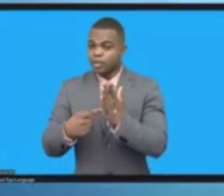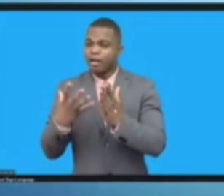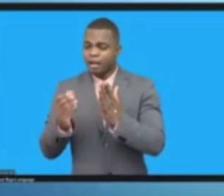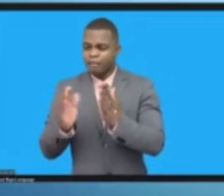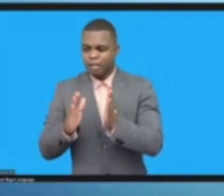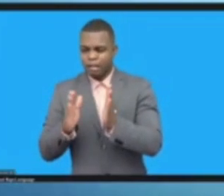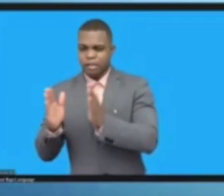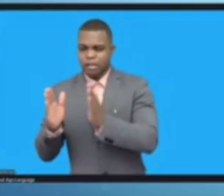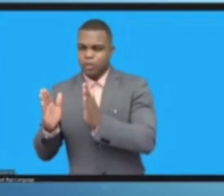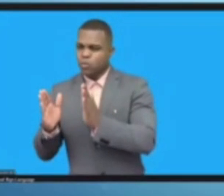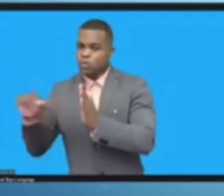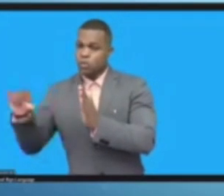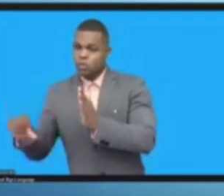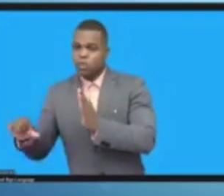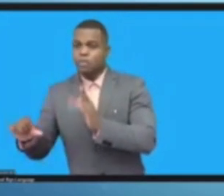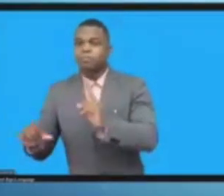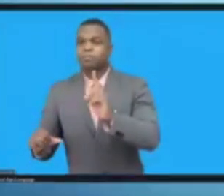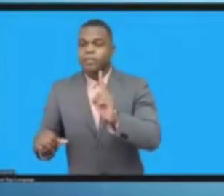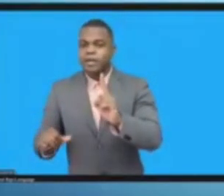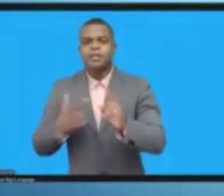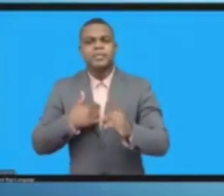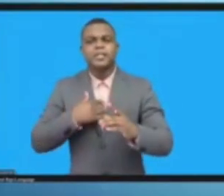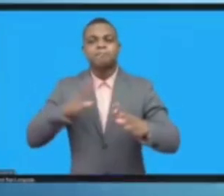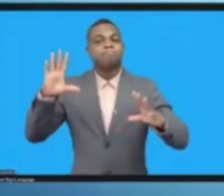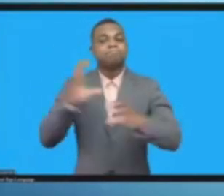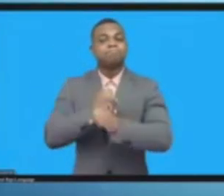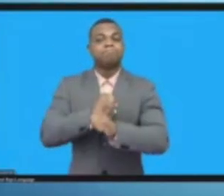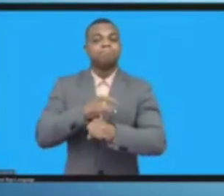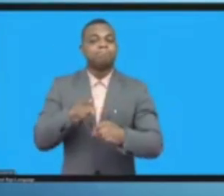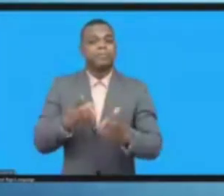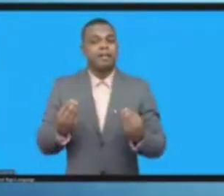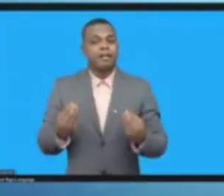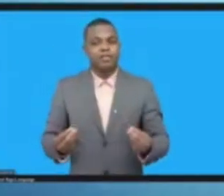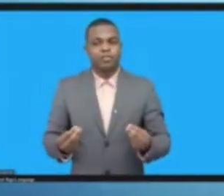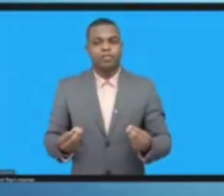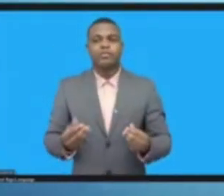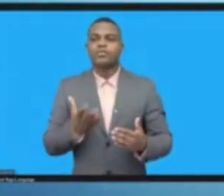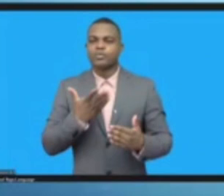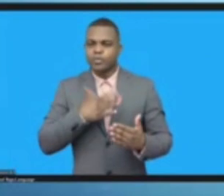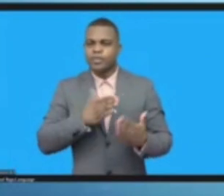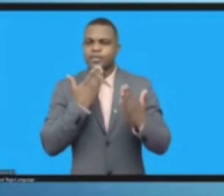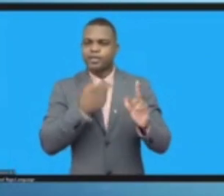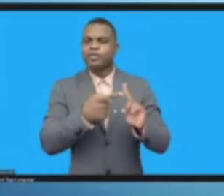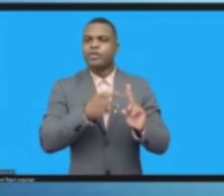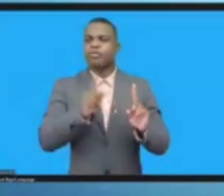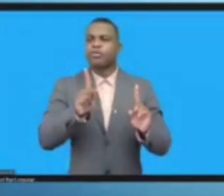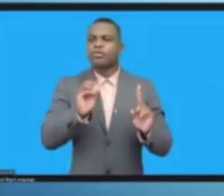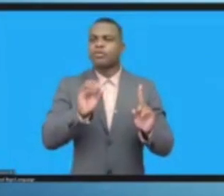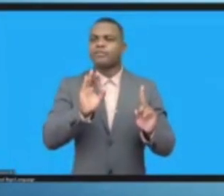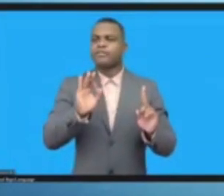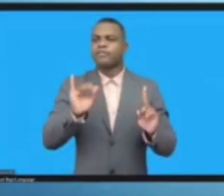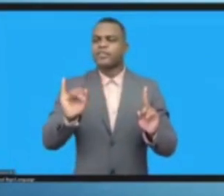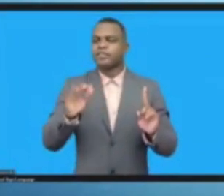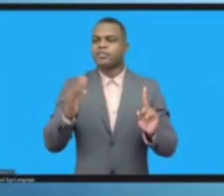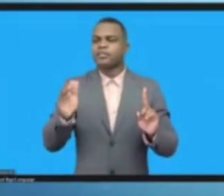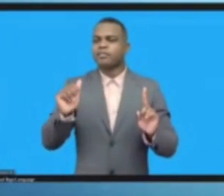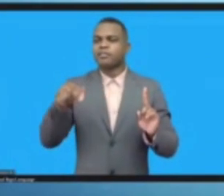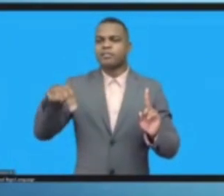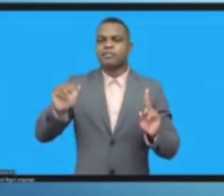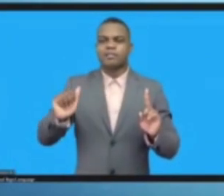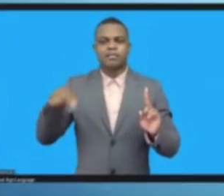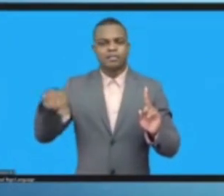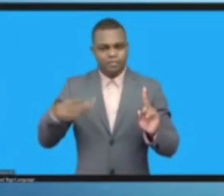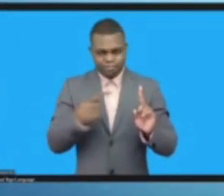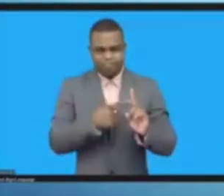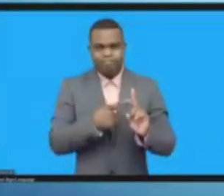tecnología conforma el futuro dijo él pero es la gente la que conforma la tecnología